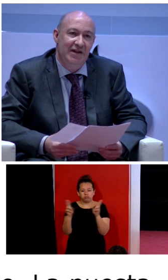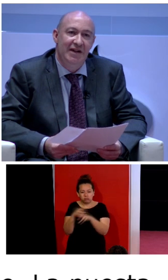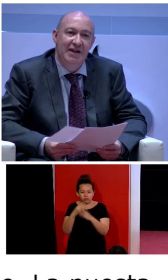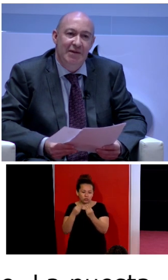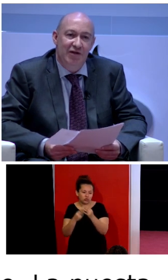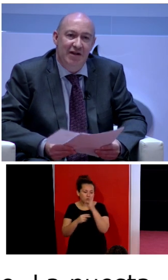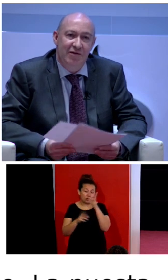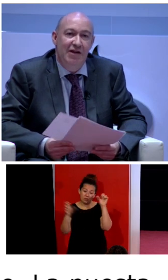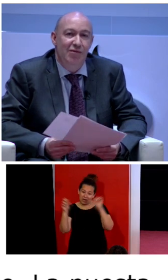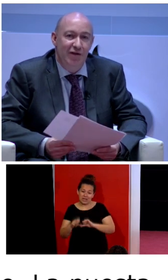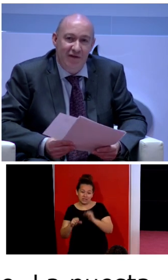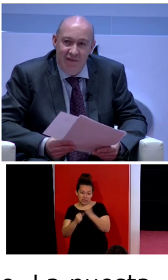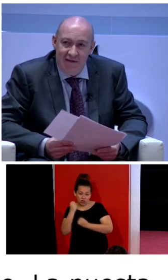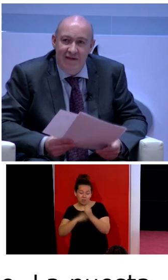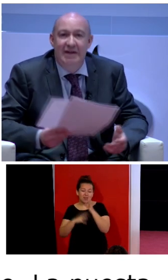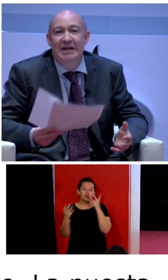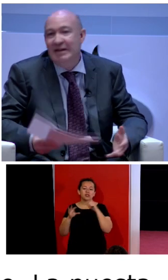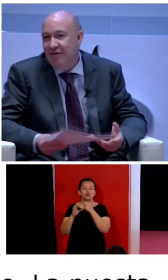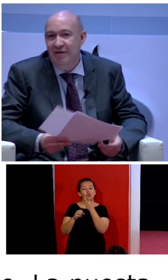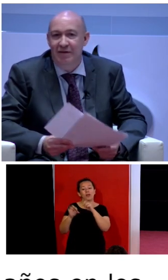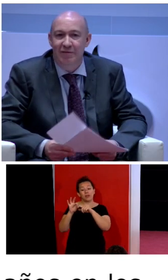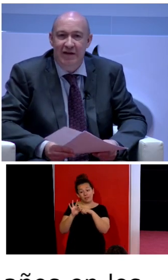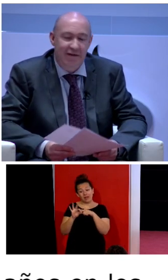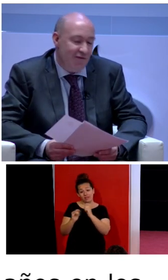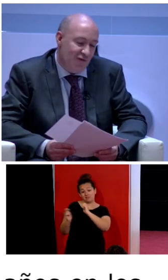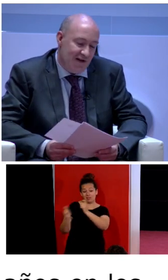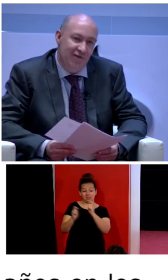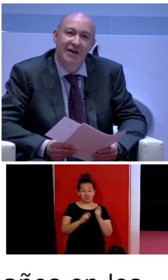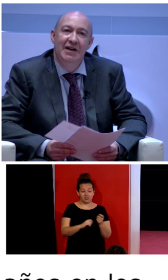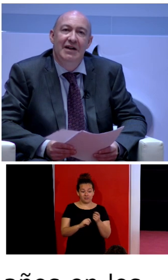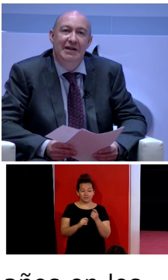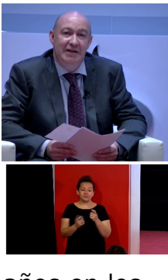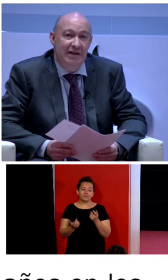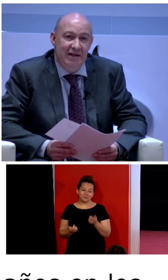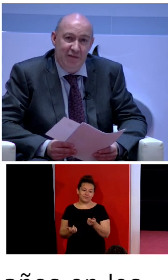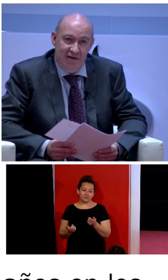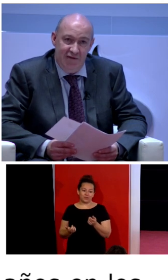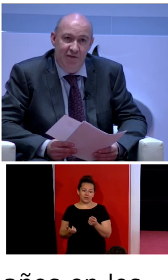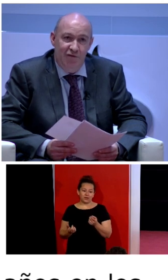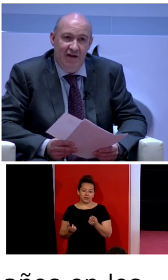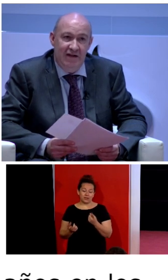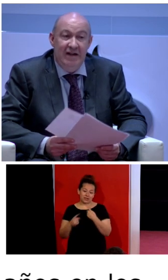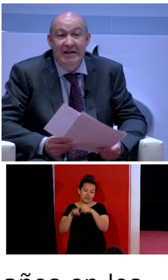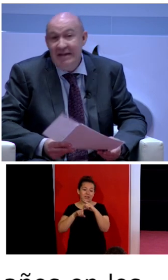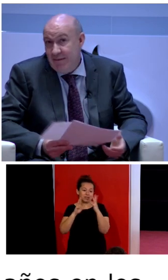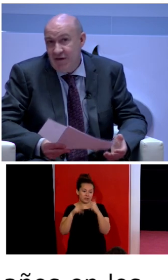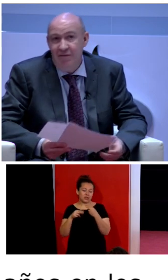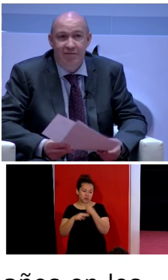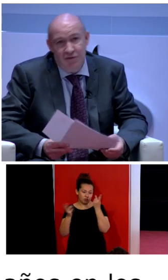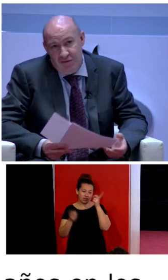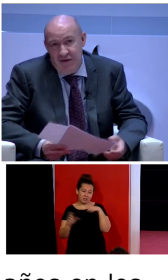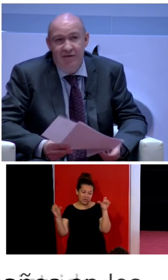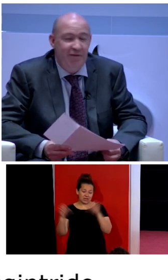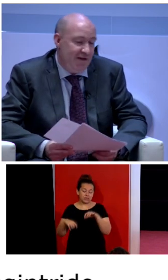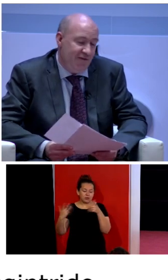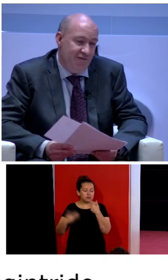económica y, por tanto, el número de plazas que estaban convocando las distintas administraciones públicas. Sin embargo, yo